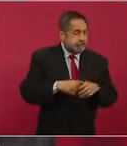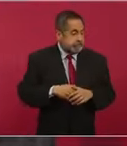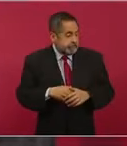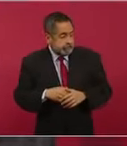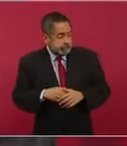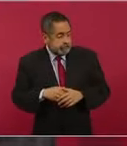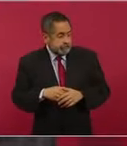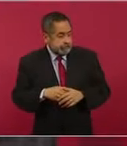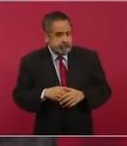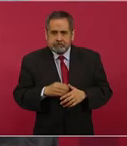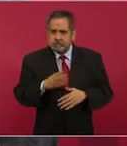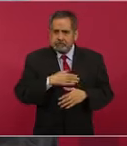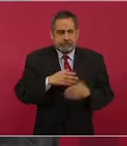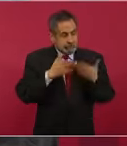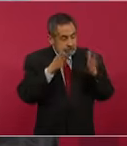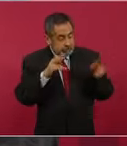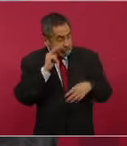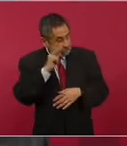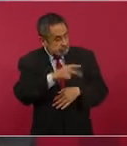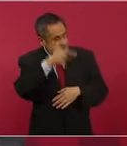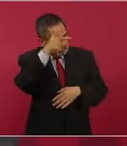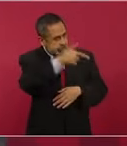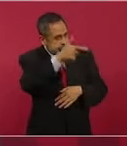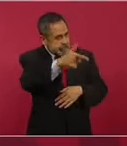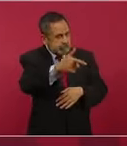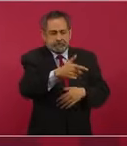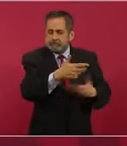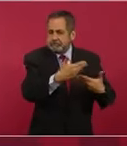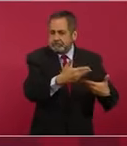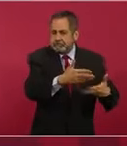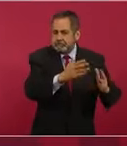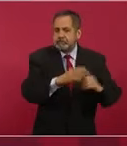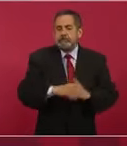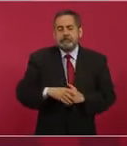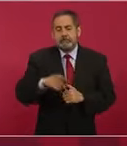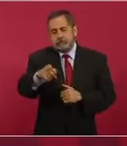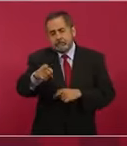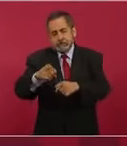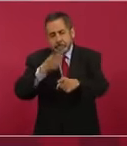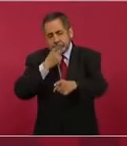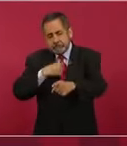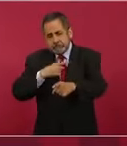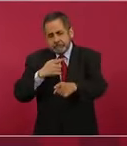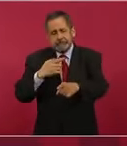está manifestando. Entonces, no me extraña lo que me estás planteando,